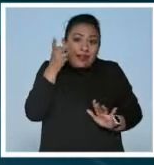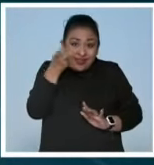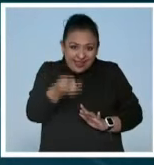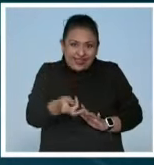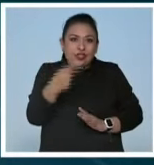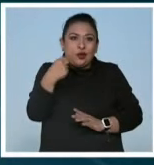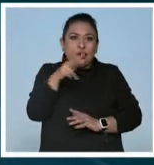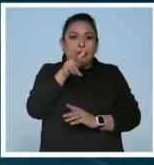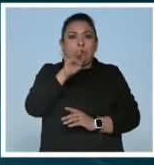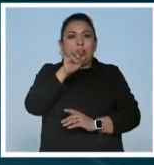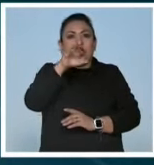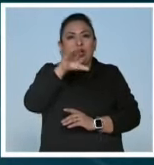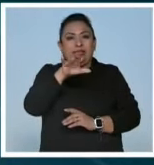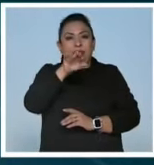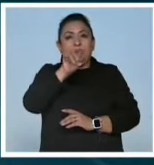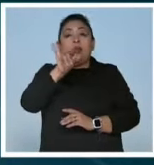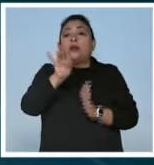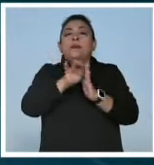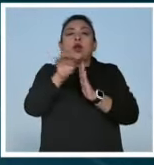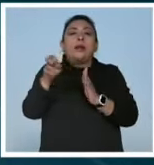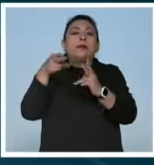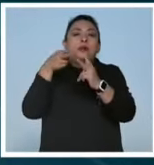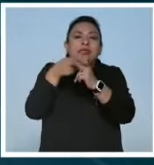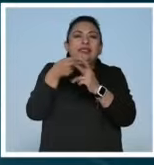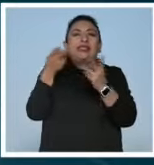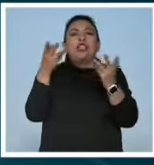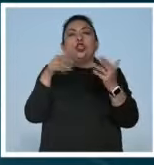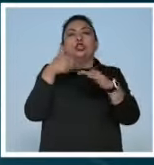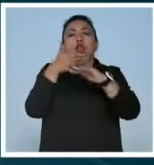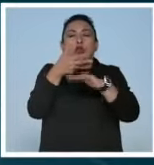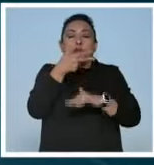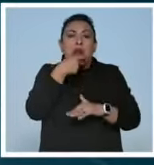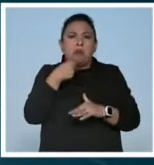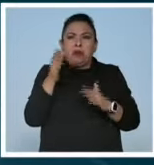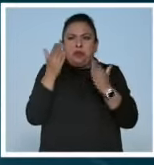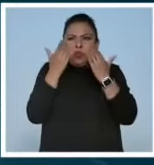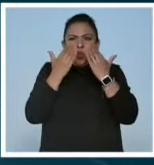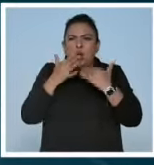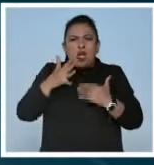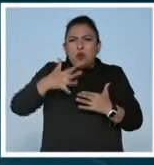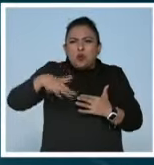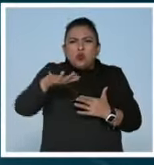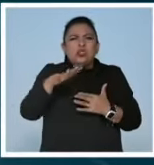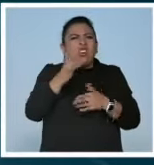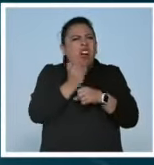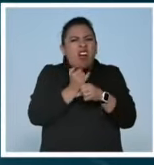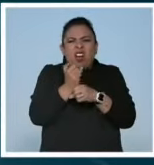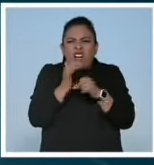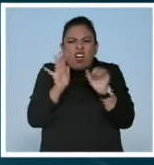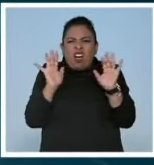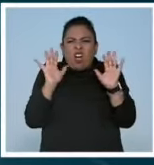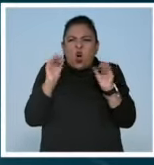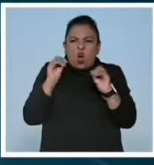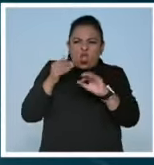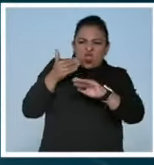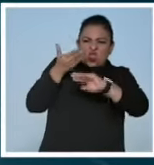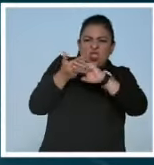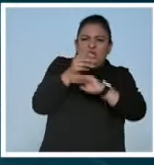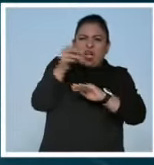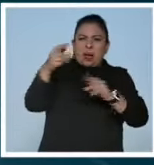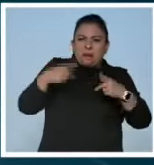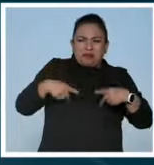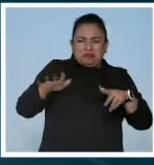violencia mediática. En el caso de homicidios o delitos cometidos contra hombres, no existe esta búsqueda incesante ni linchamiento público contra